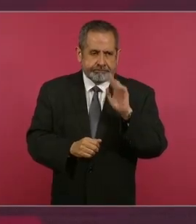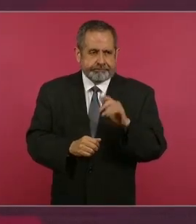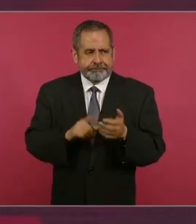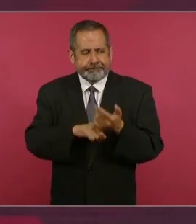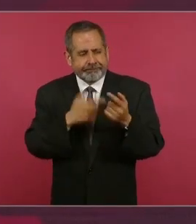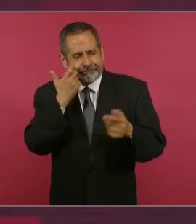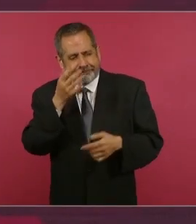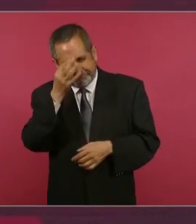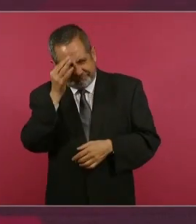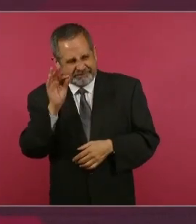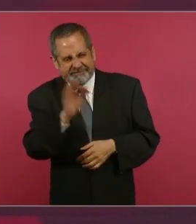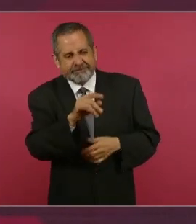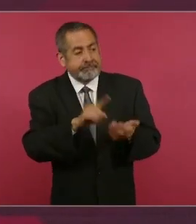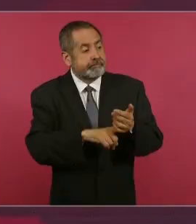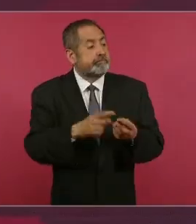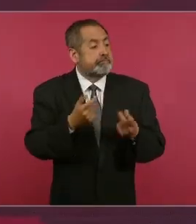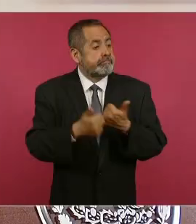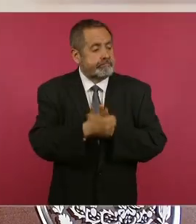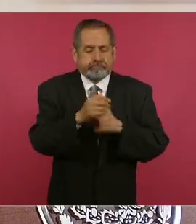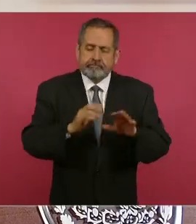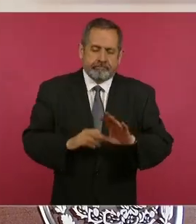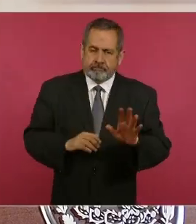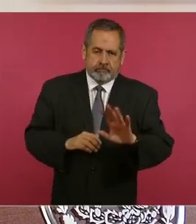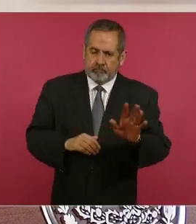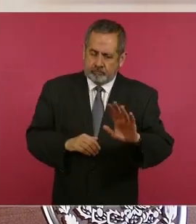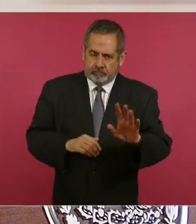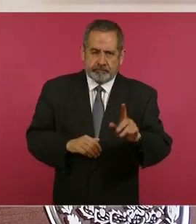picarles la cresta a los demás, pero